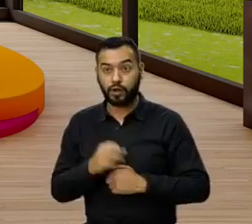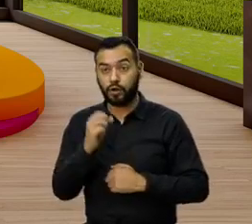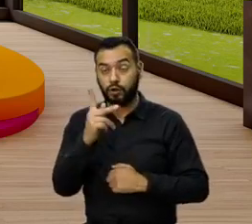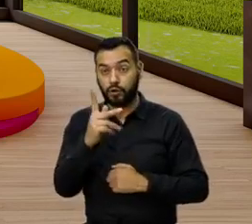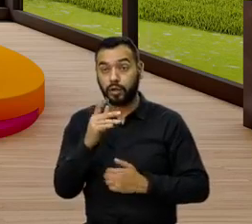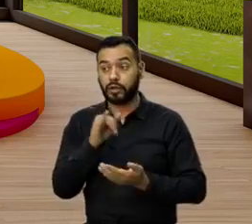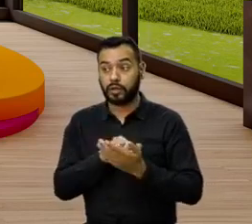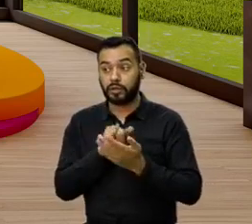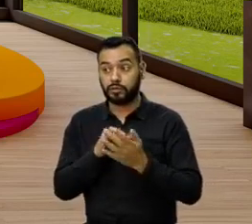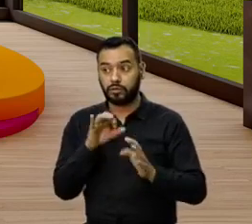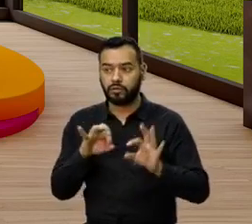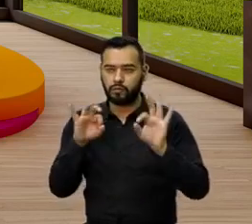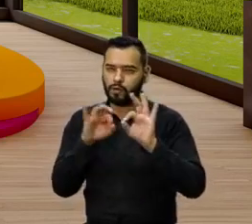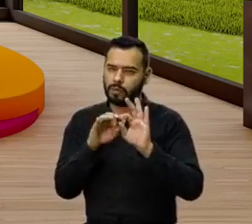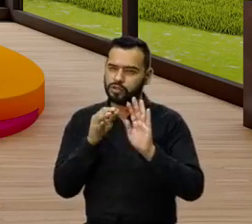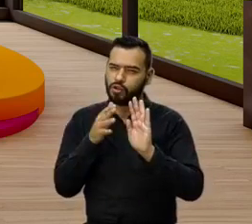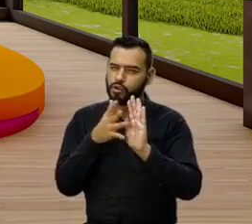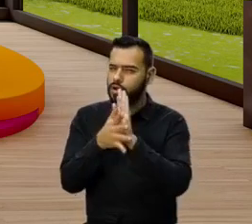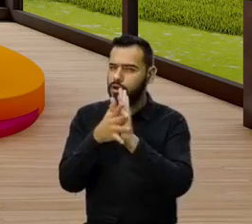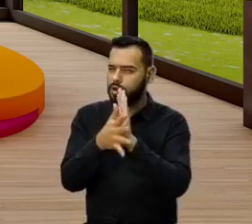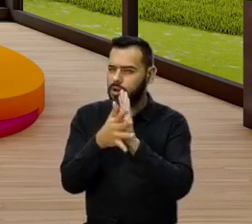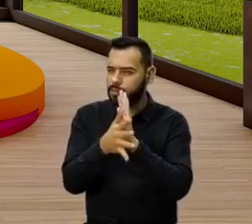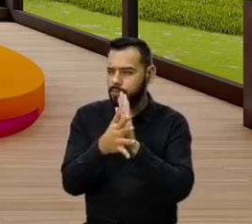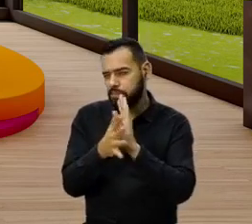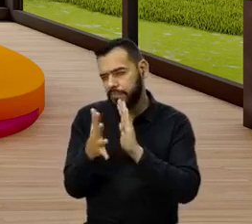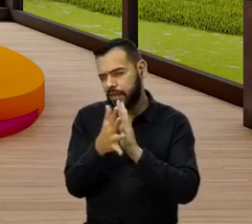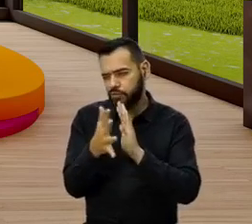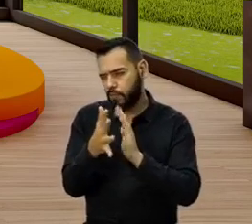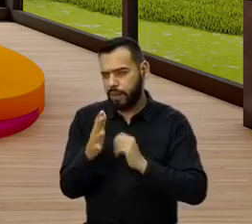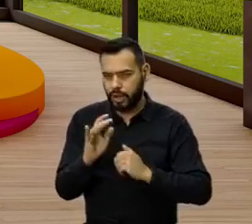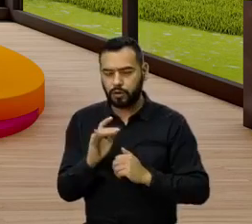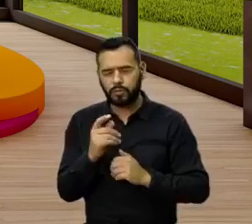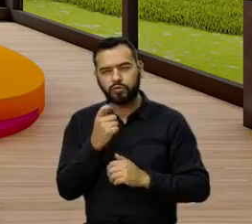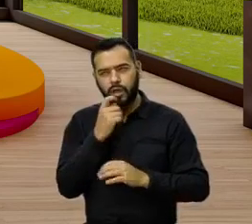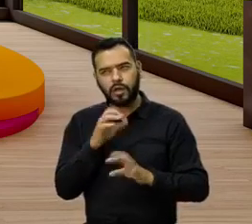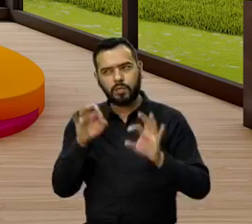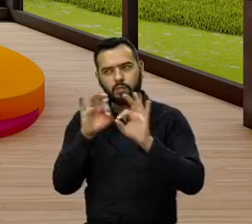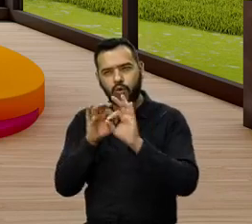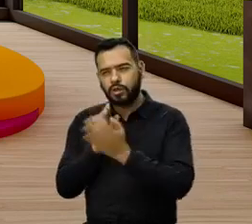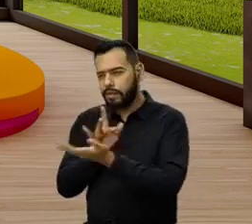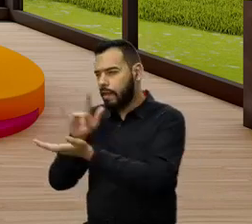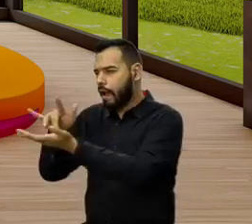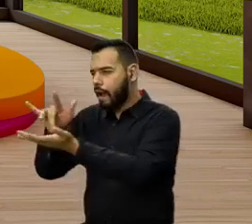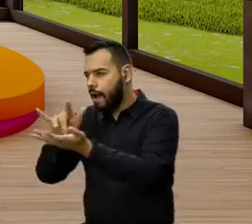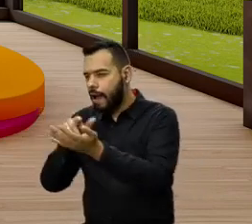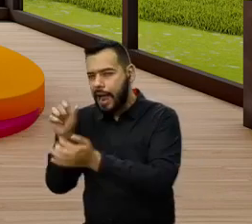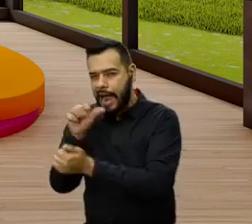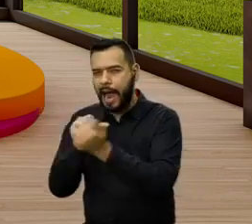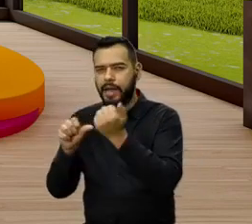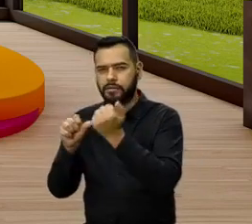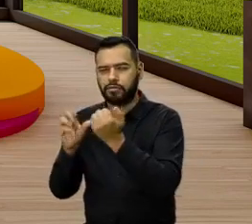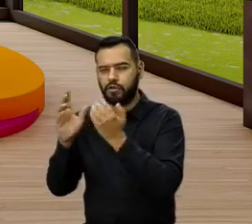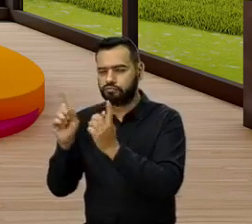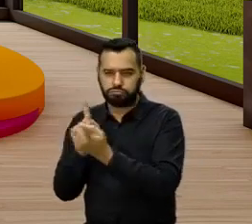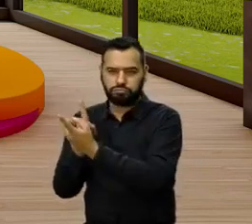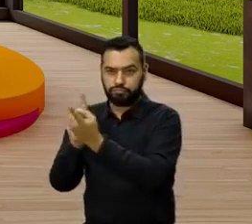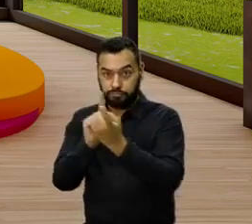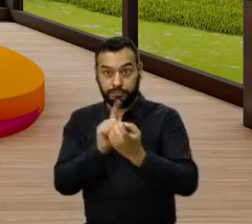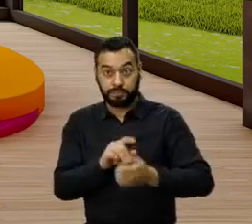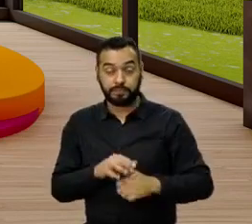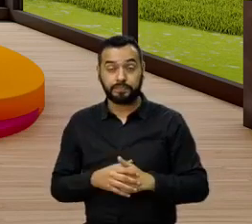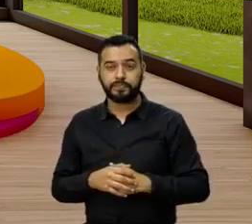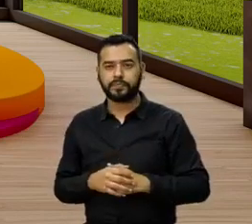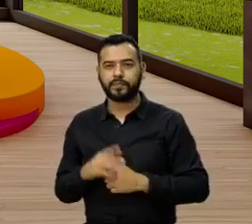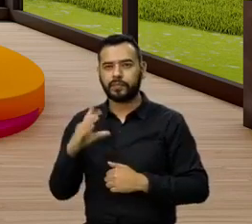ok estos son datos aproximadas pero pues lo importante es que ustedes vayan y que puedan hacer asesorados personalmente